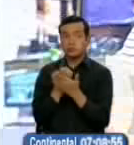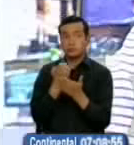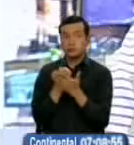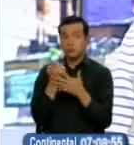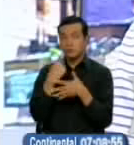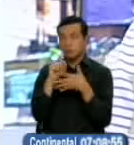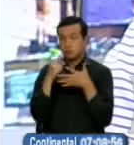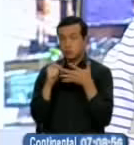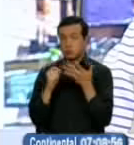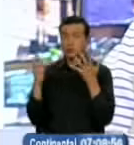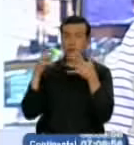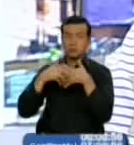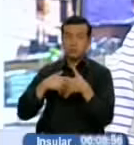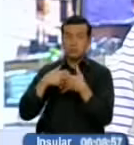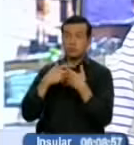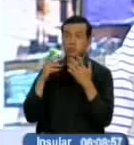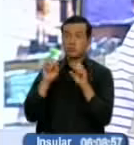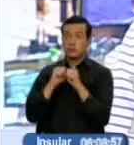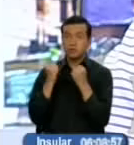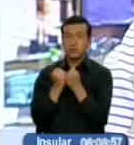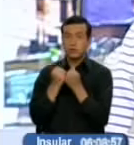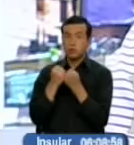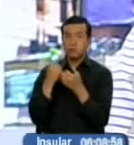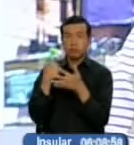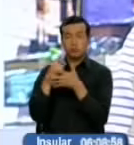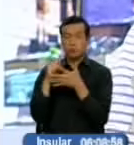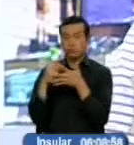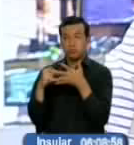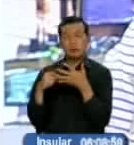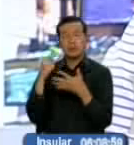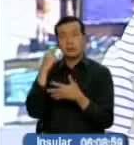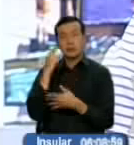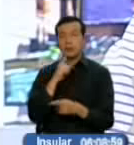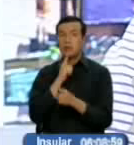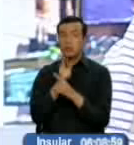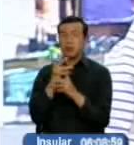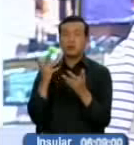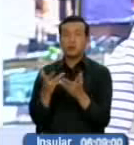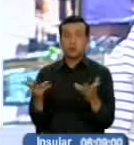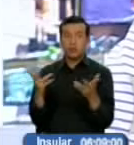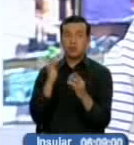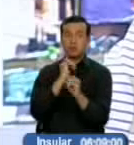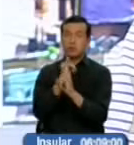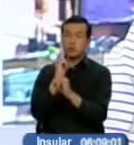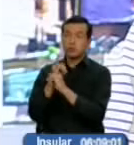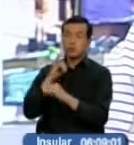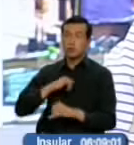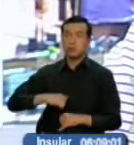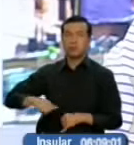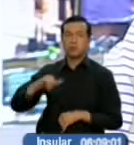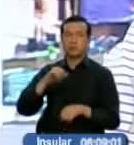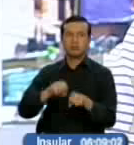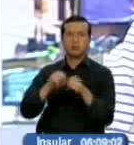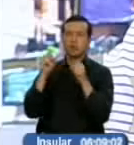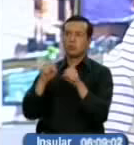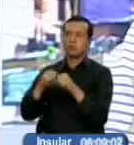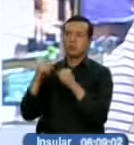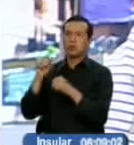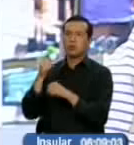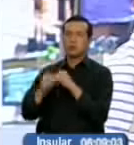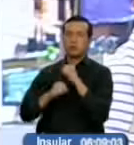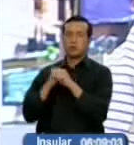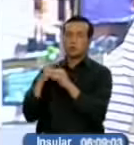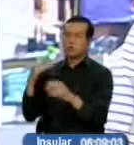demuestran, el deterioro de los indicadores sociales igualmente lo demuestra. El quebrantamiento de las instituciones democráticas que hemos vivido en estos 10